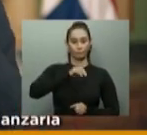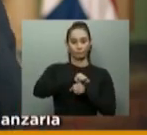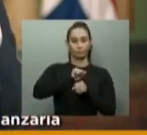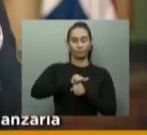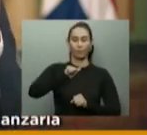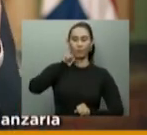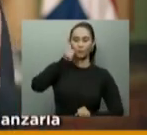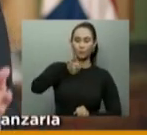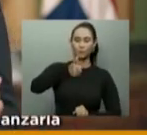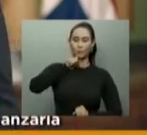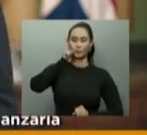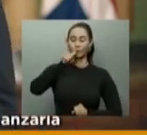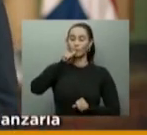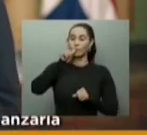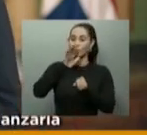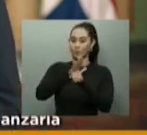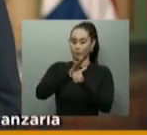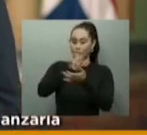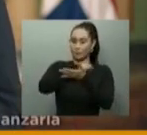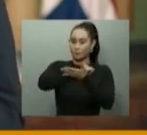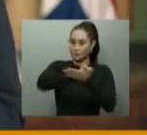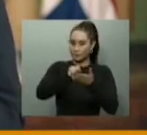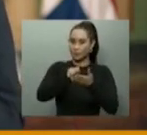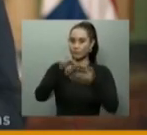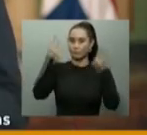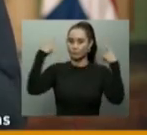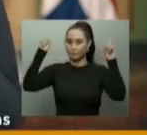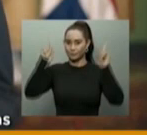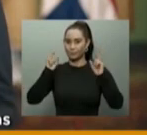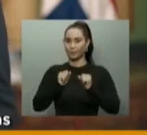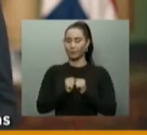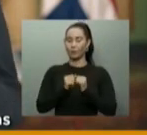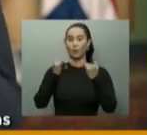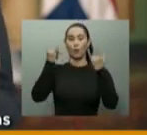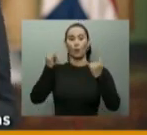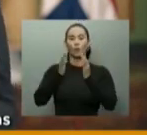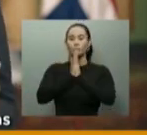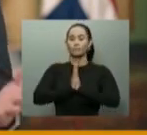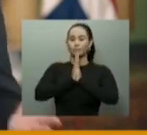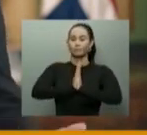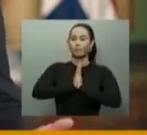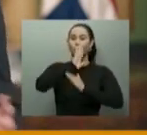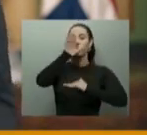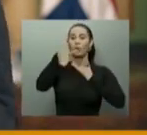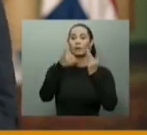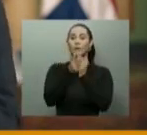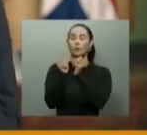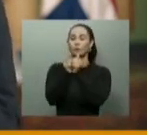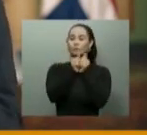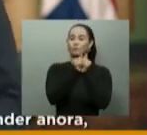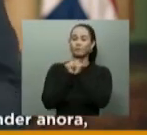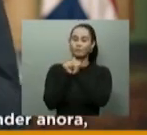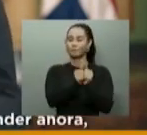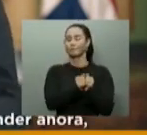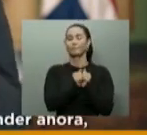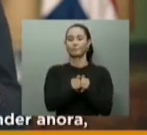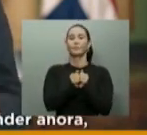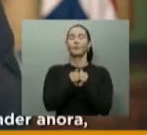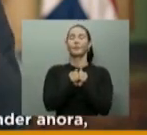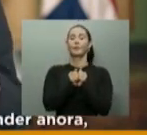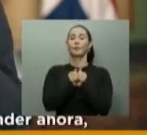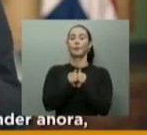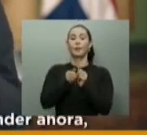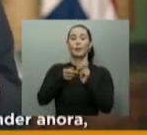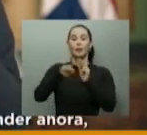inversión extranjera y la inversión nacional y también apostó a la austeridad